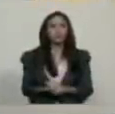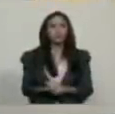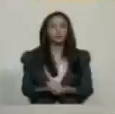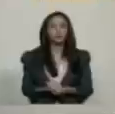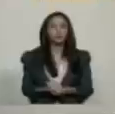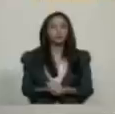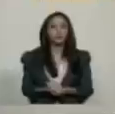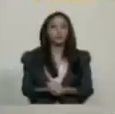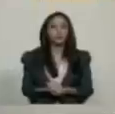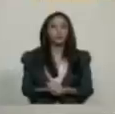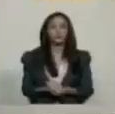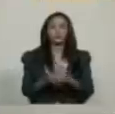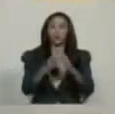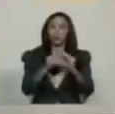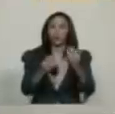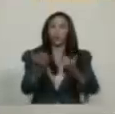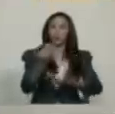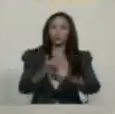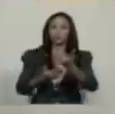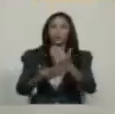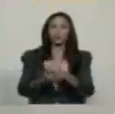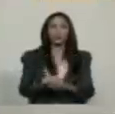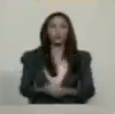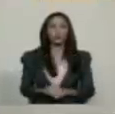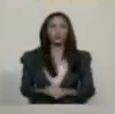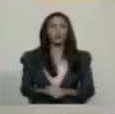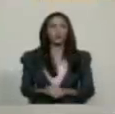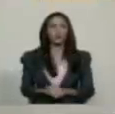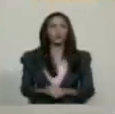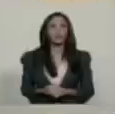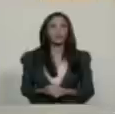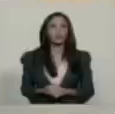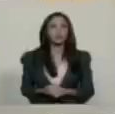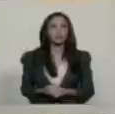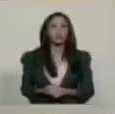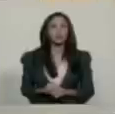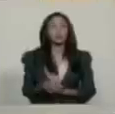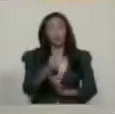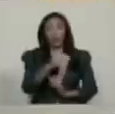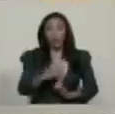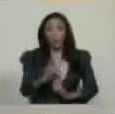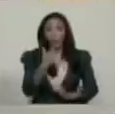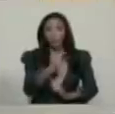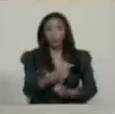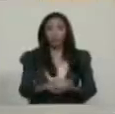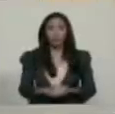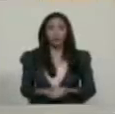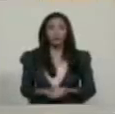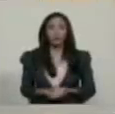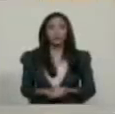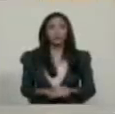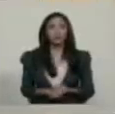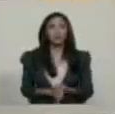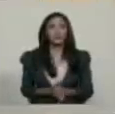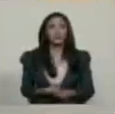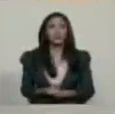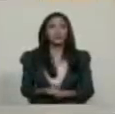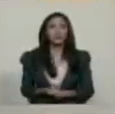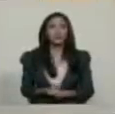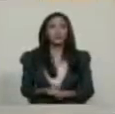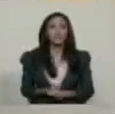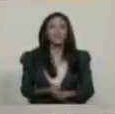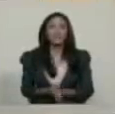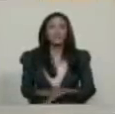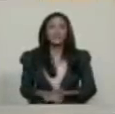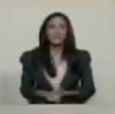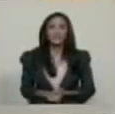de preparación, de organización. Y puedo decir hoy, 18 de octubre, Venezuela, que juntos